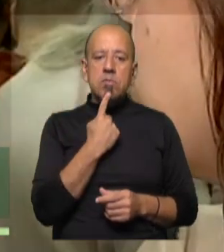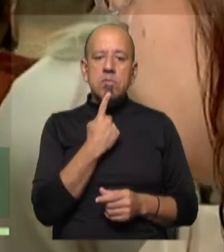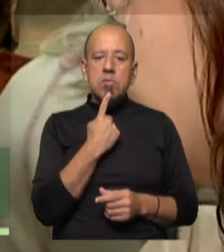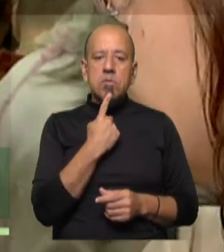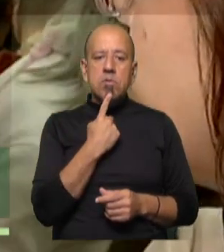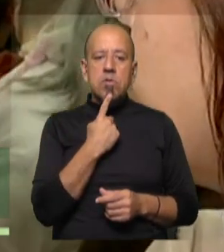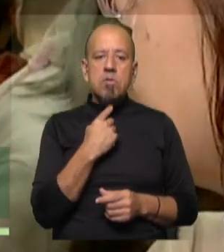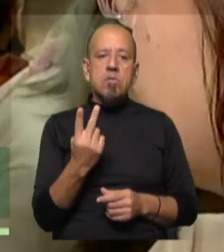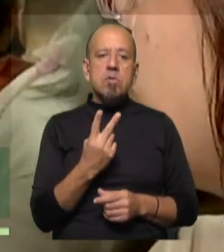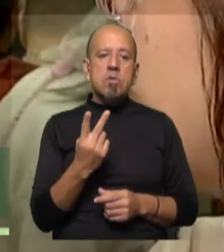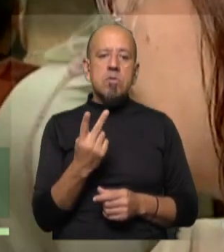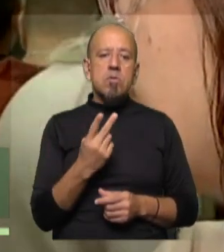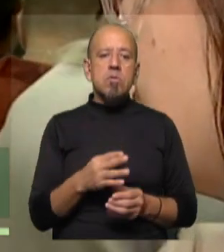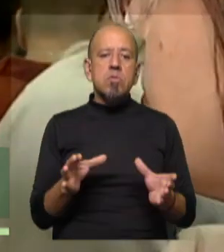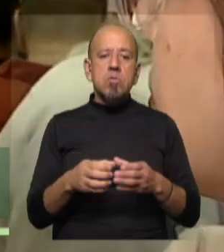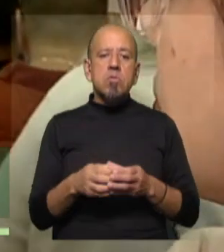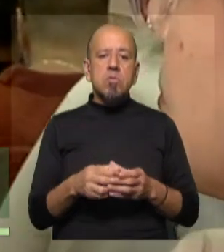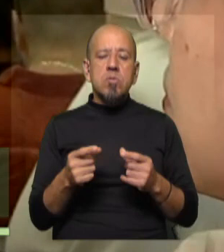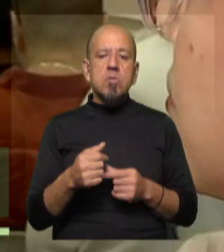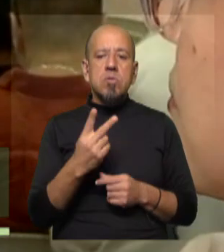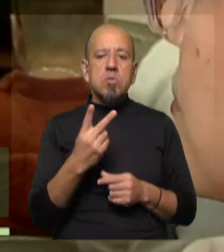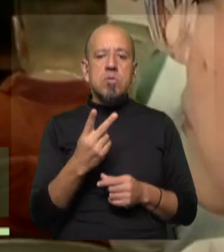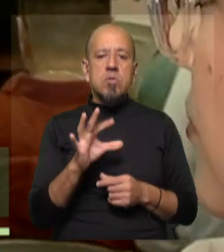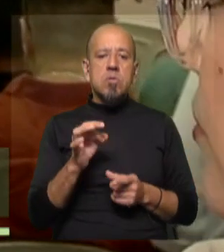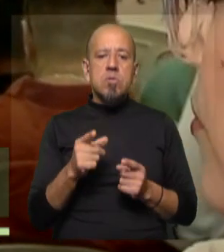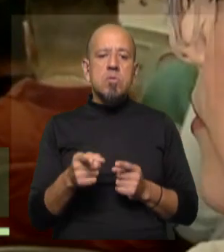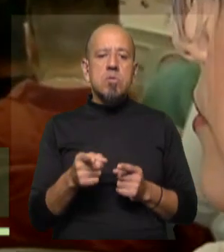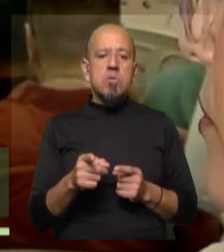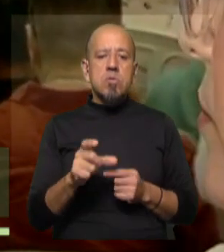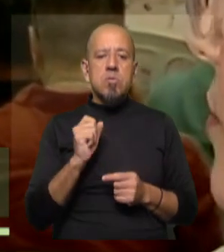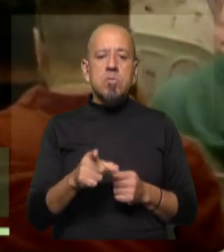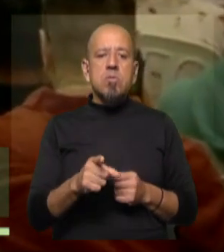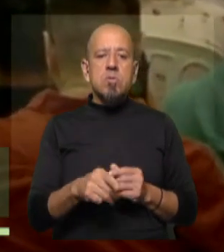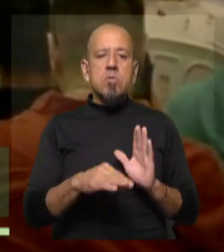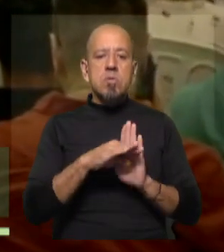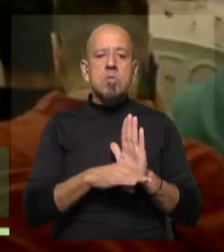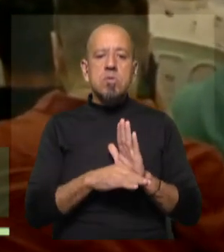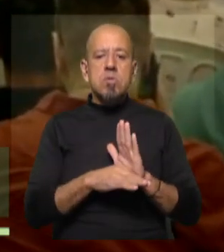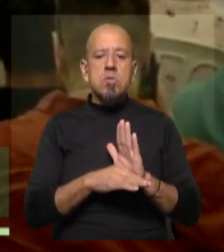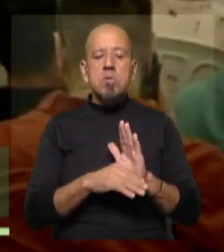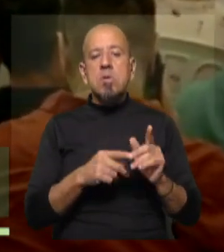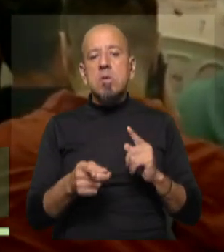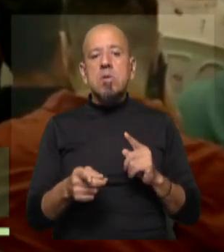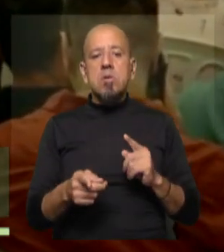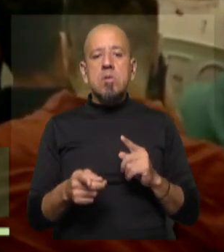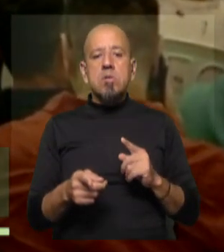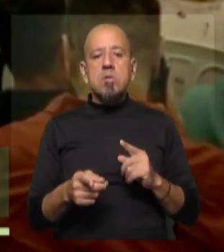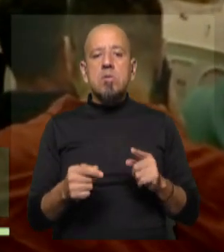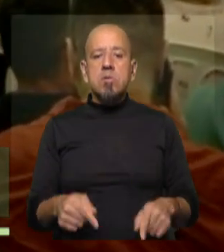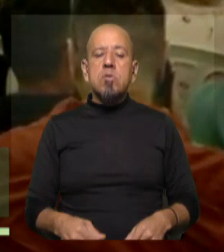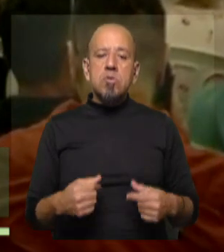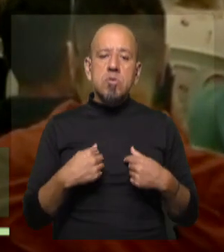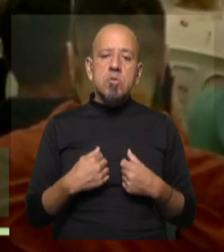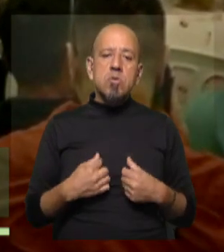22 agrupaciones que adhieren a la 250, pero que sacan sus propias listas. Yo lo decía recién, el yo puedo fue